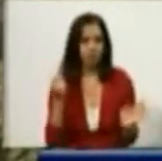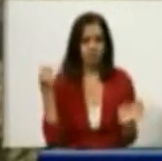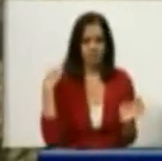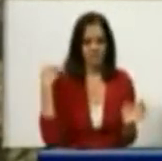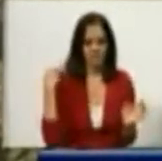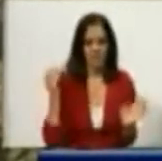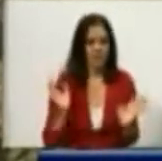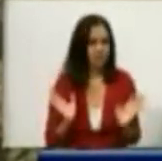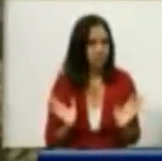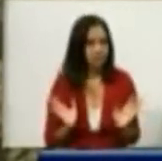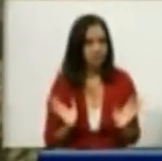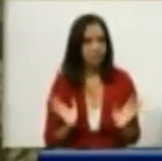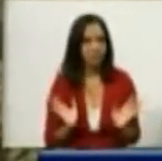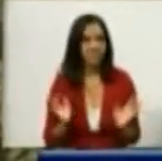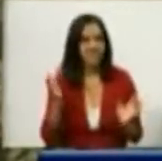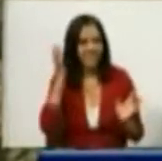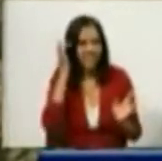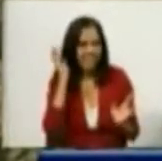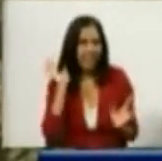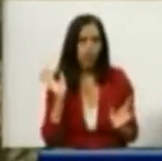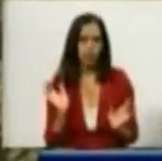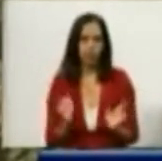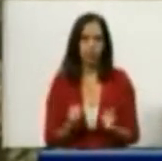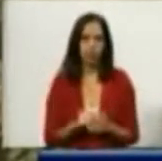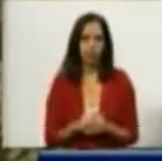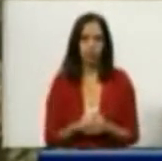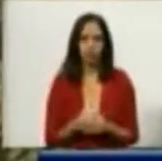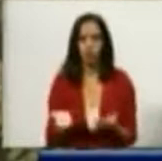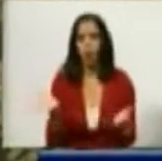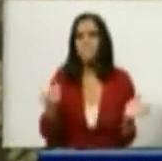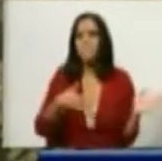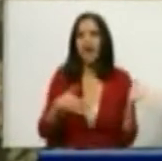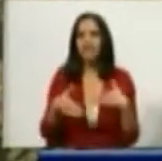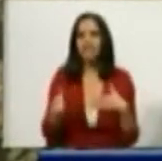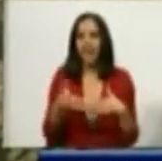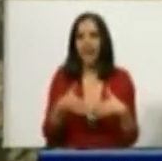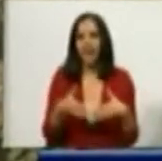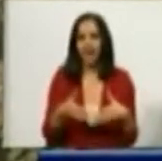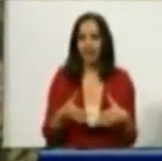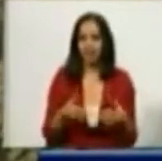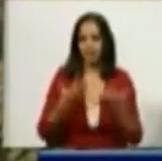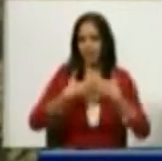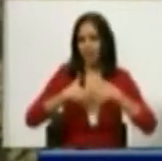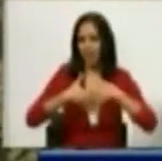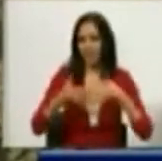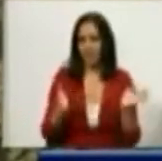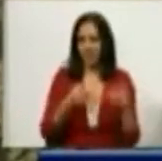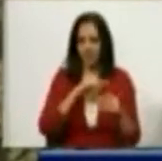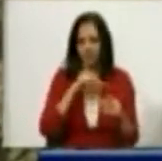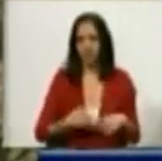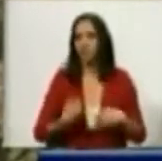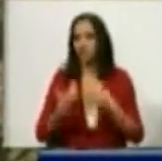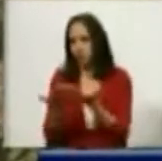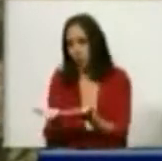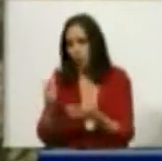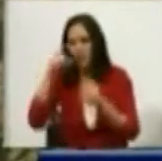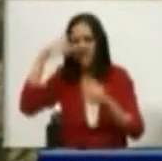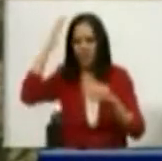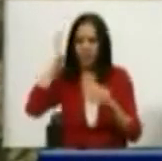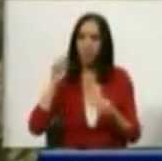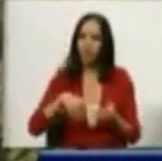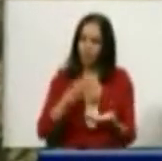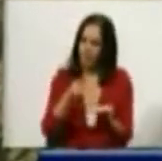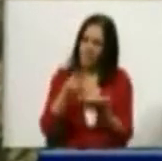ahí Creo yo le voy a mandar sus pañales de la fábrica de pañales nuestras para que él pueda salir para la calle